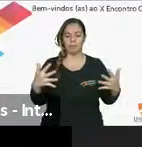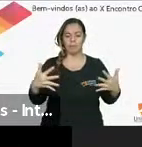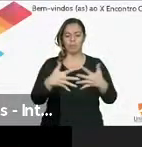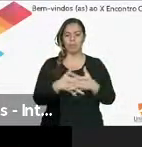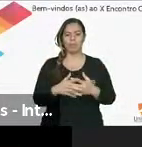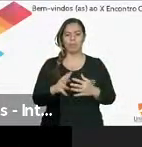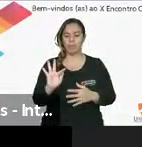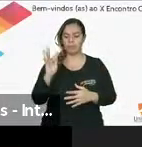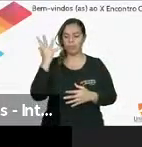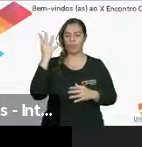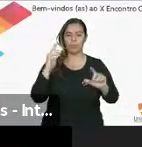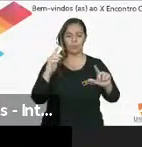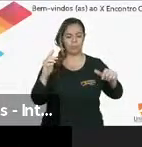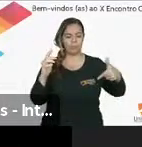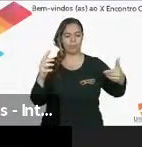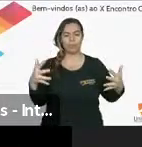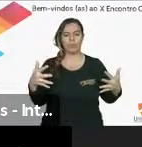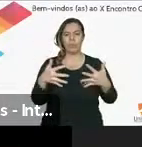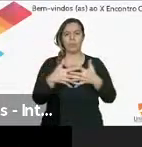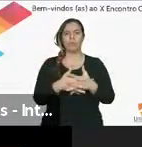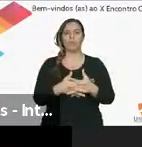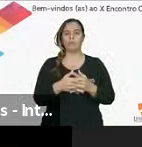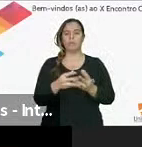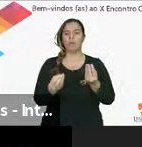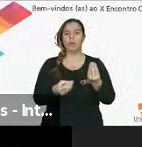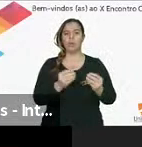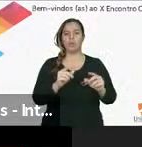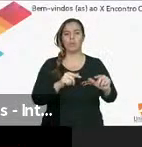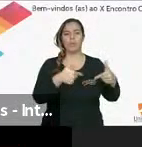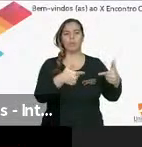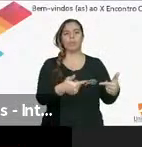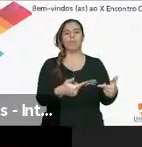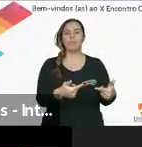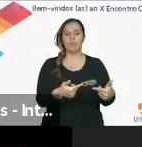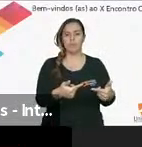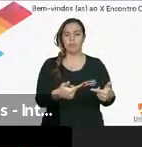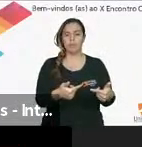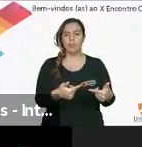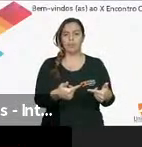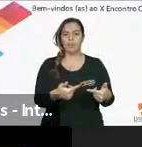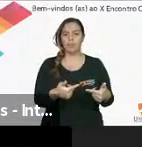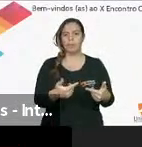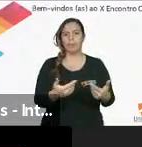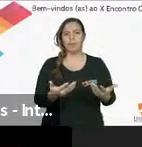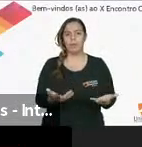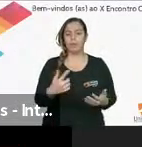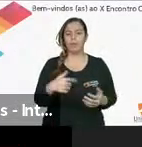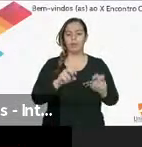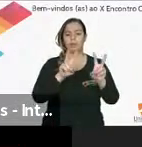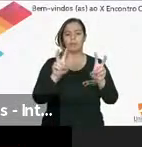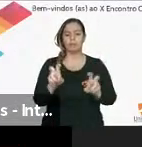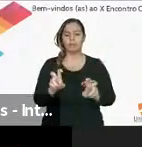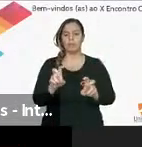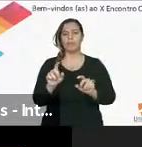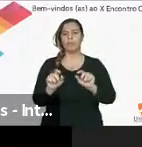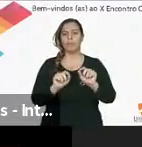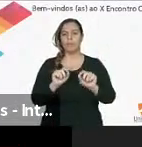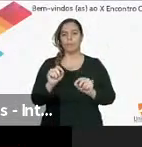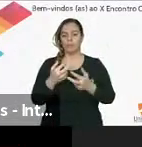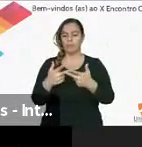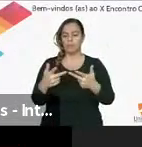explicación. ¿Y cómo se explica usualmente? ¿Cuál es la explicación que se trae de la mano? Ah, se trata de apropiarse de algo.